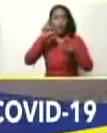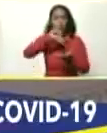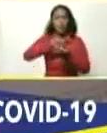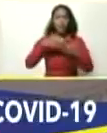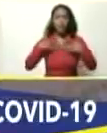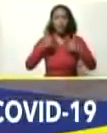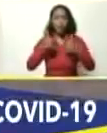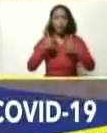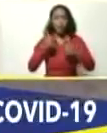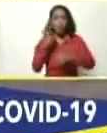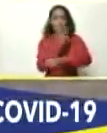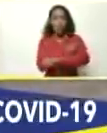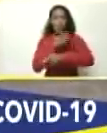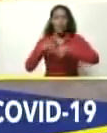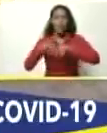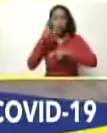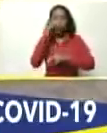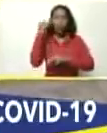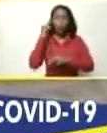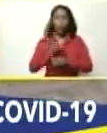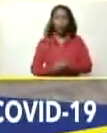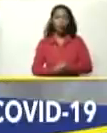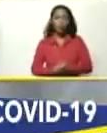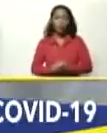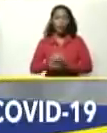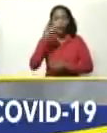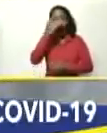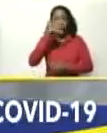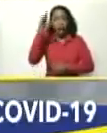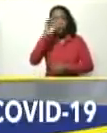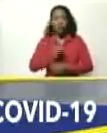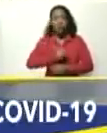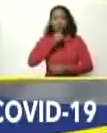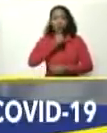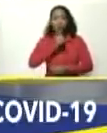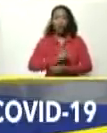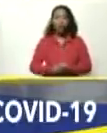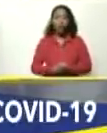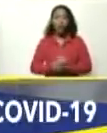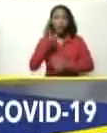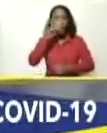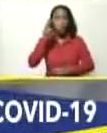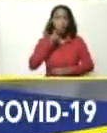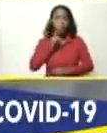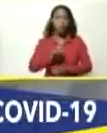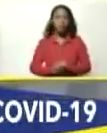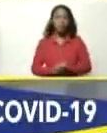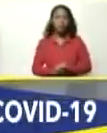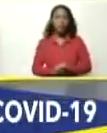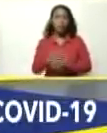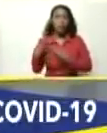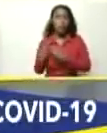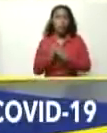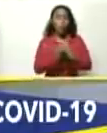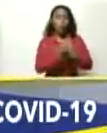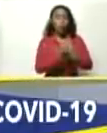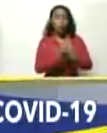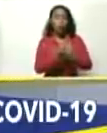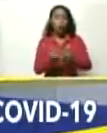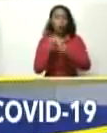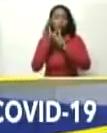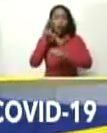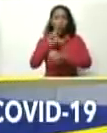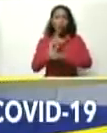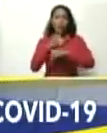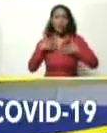salud vacunando niñas, niños, adultos mayores, ¿verdad? Embarazadas. Y me acompaña la Autoridad Única